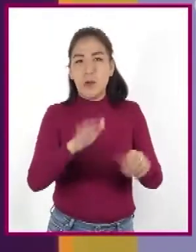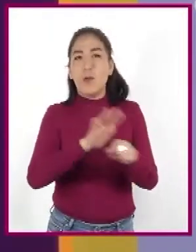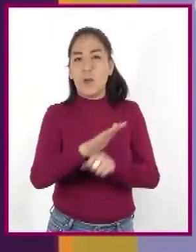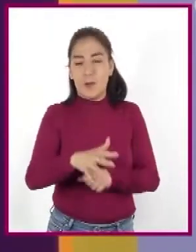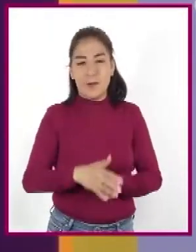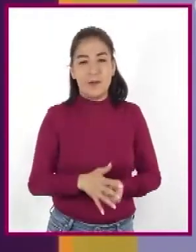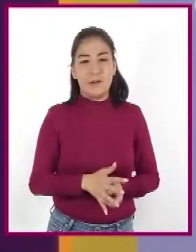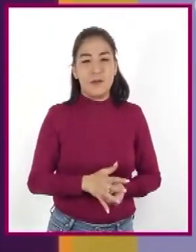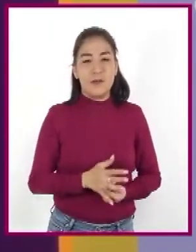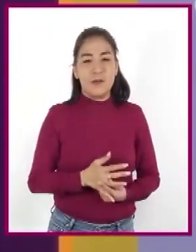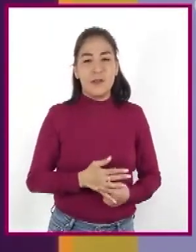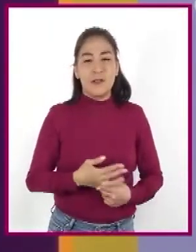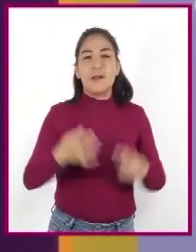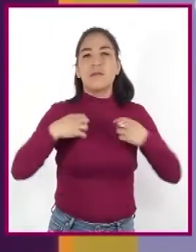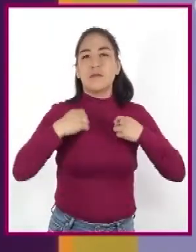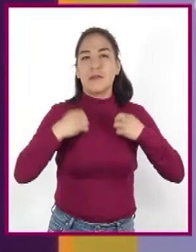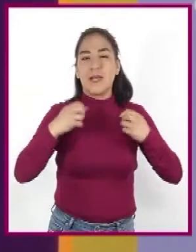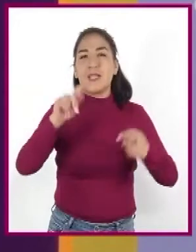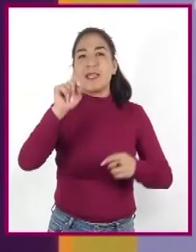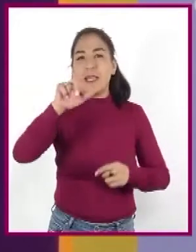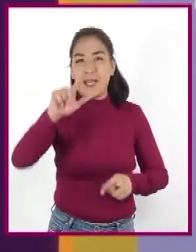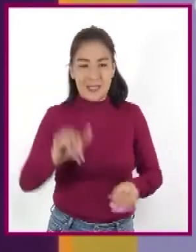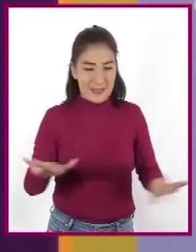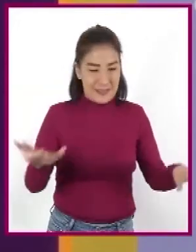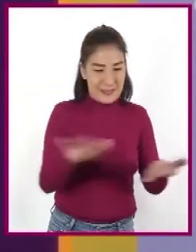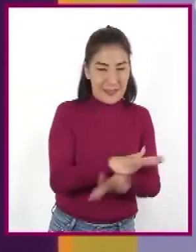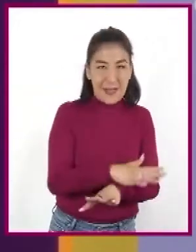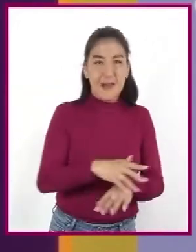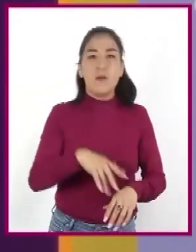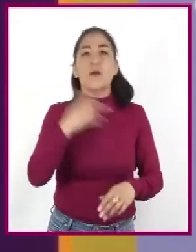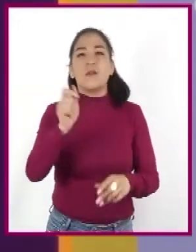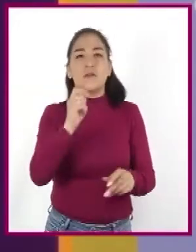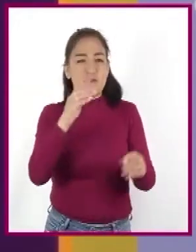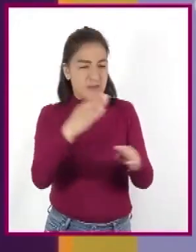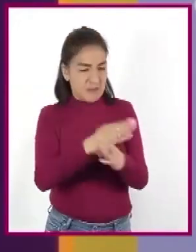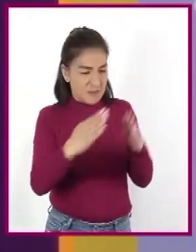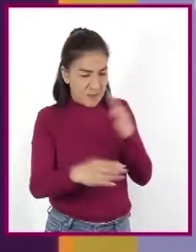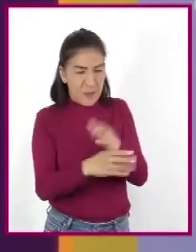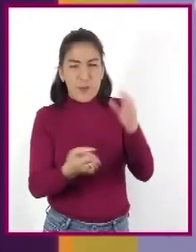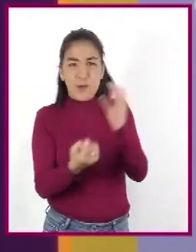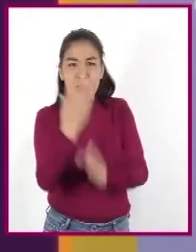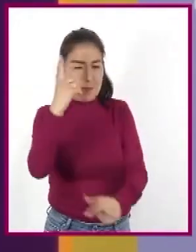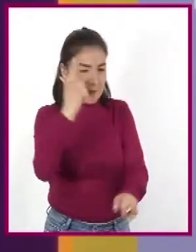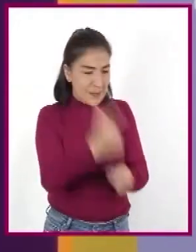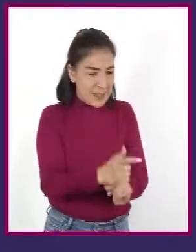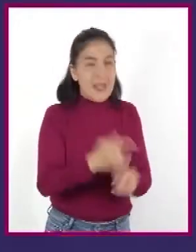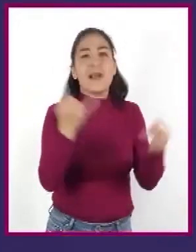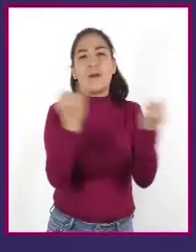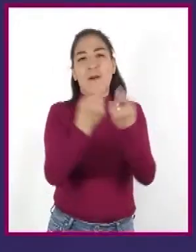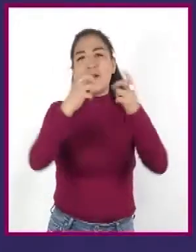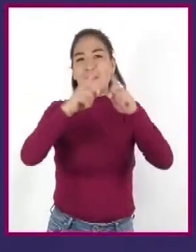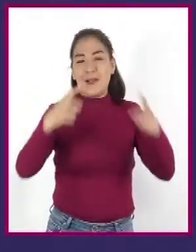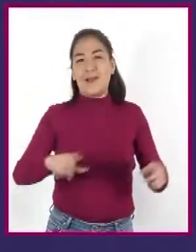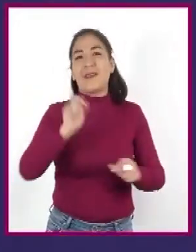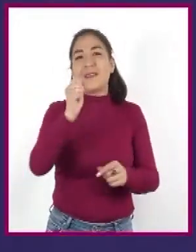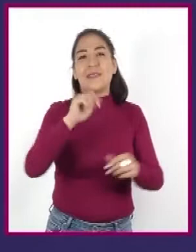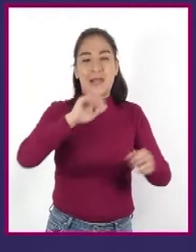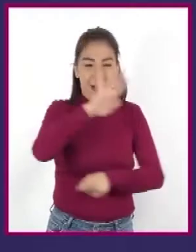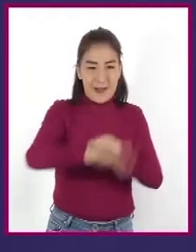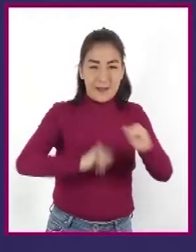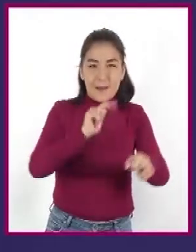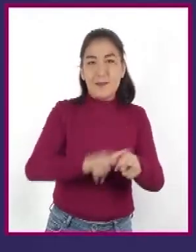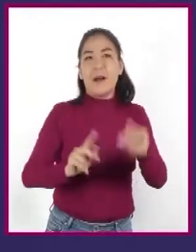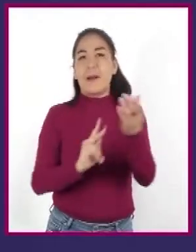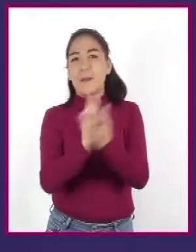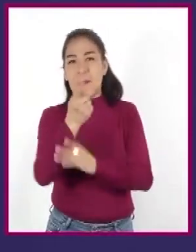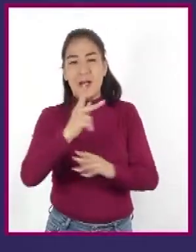de telas, el descubrimiento de nuevos materiales, así como el desarrollo de los seres vivos. Algunos cambios